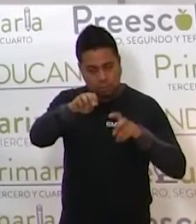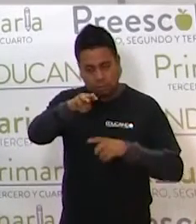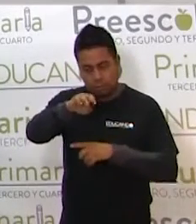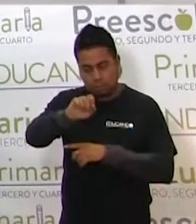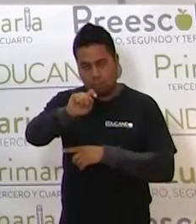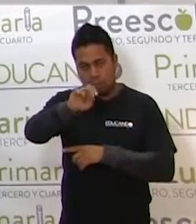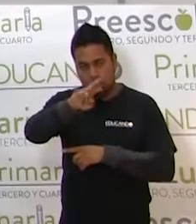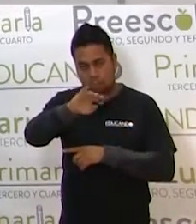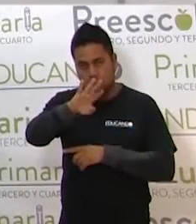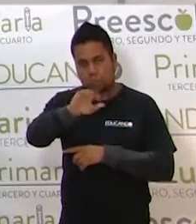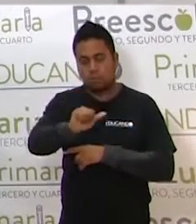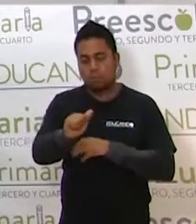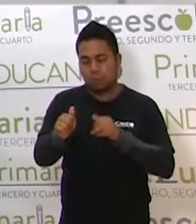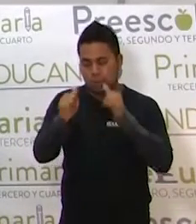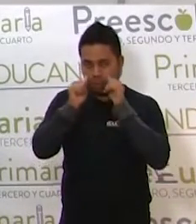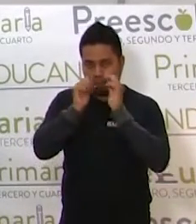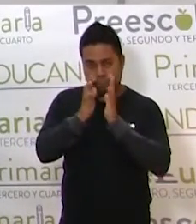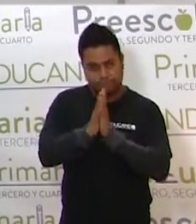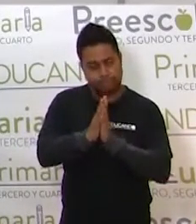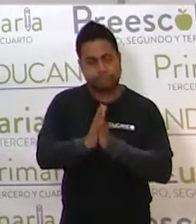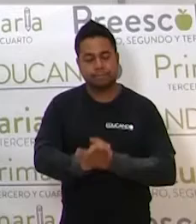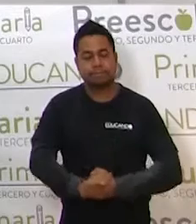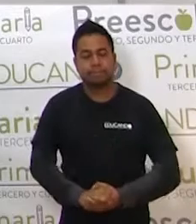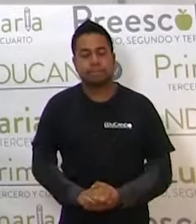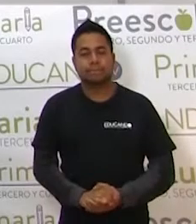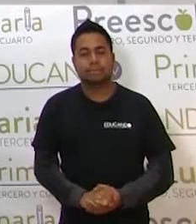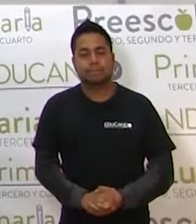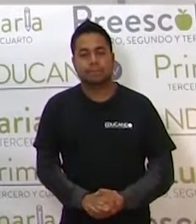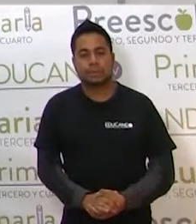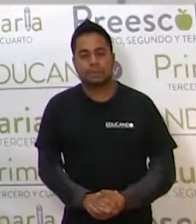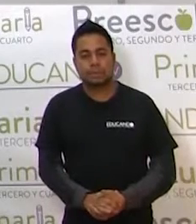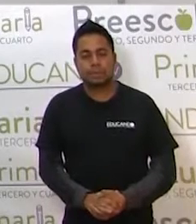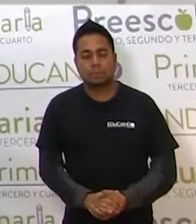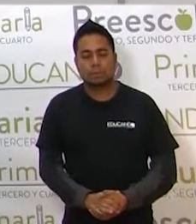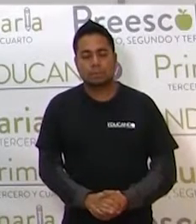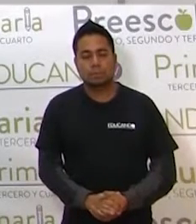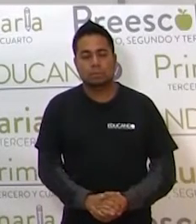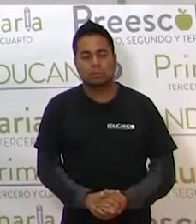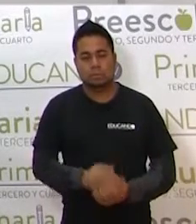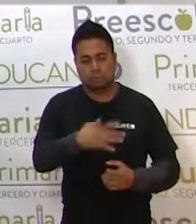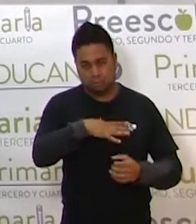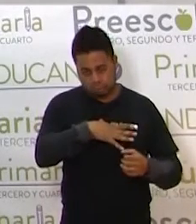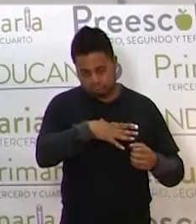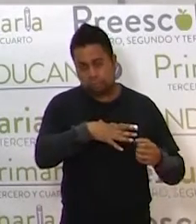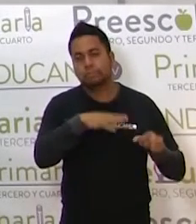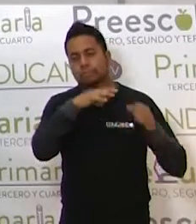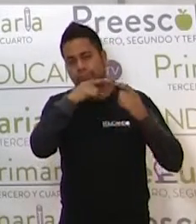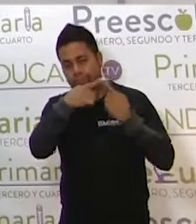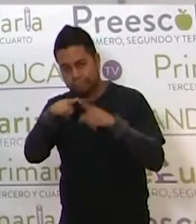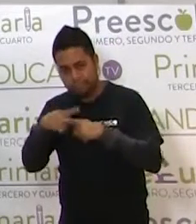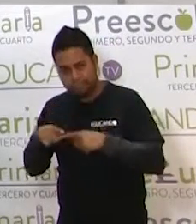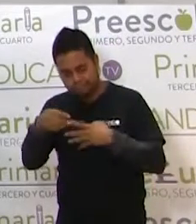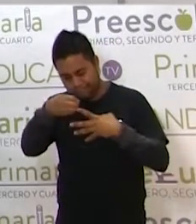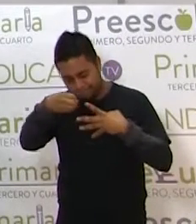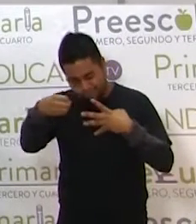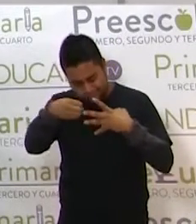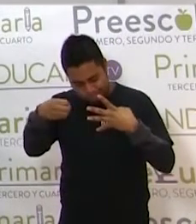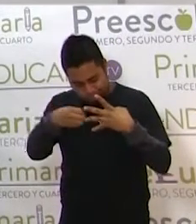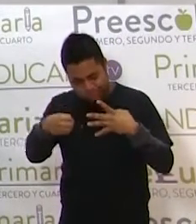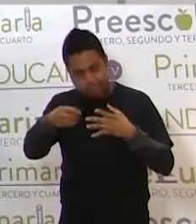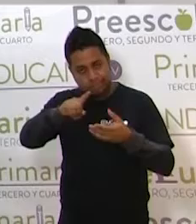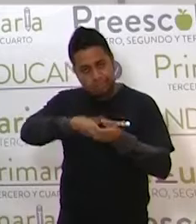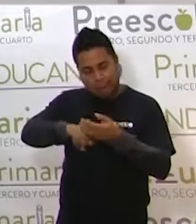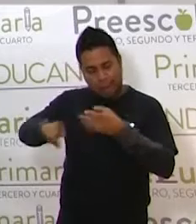atención nosotros tenemos diferentes versos a lo largo de todo un poema